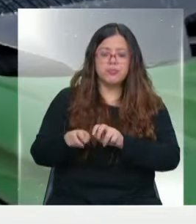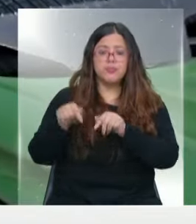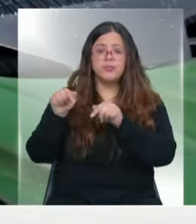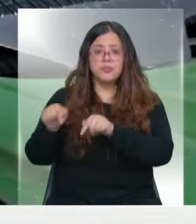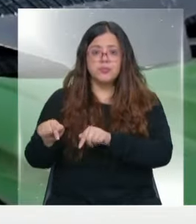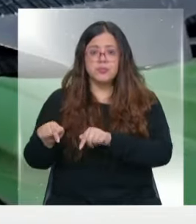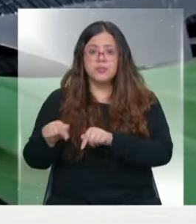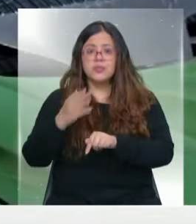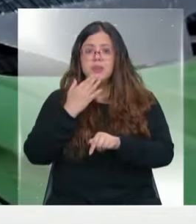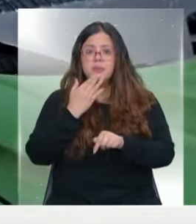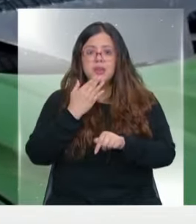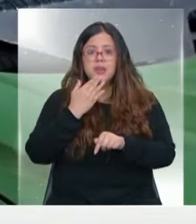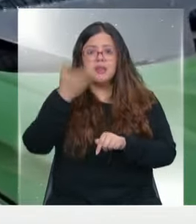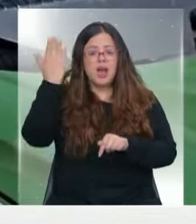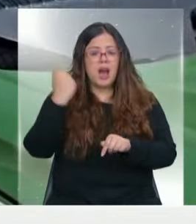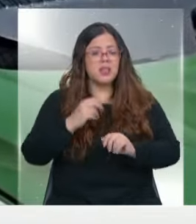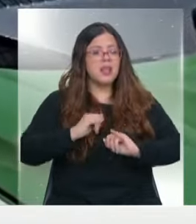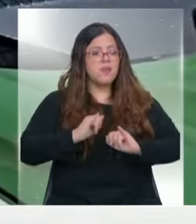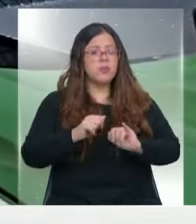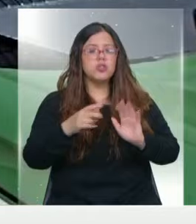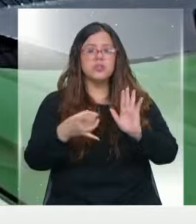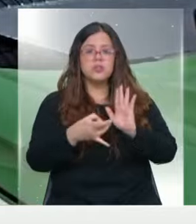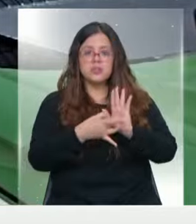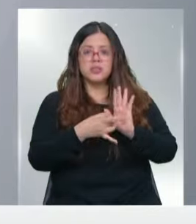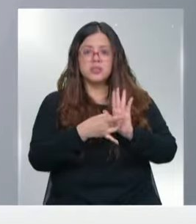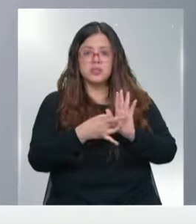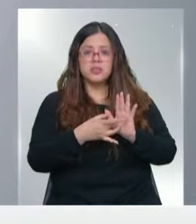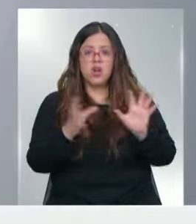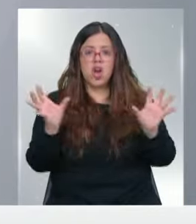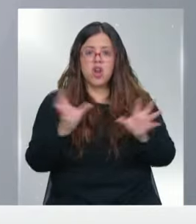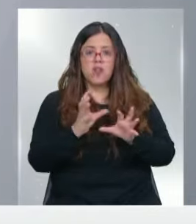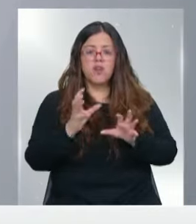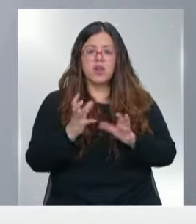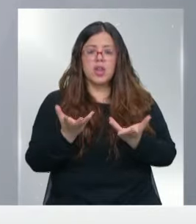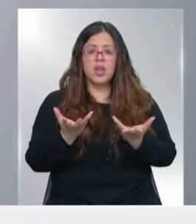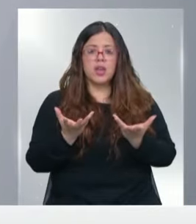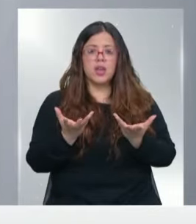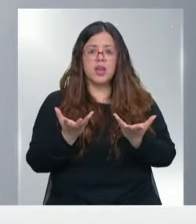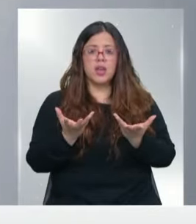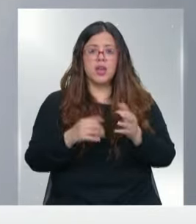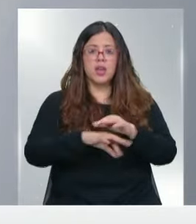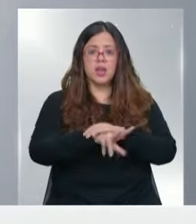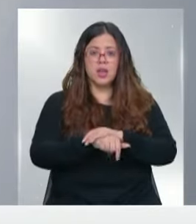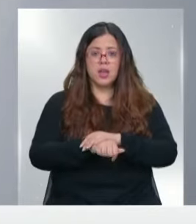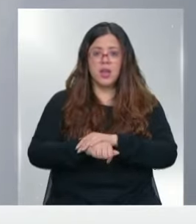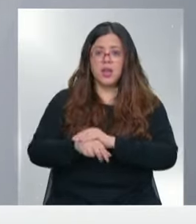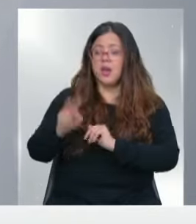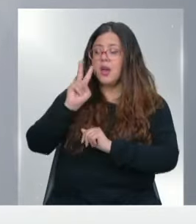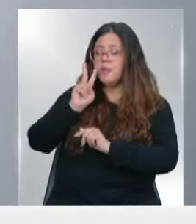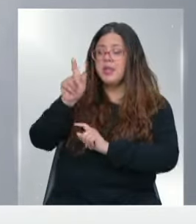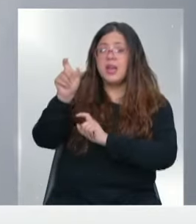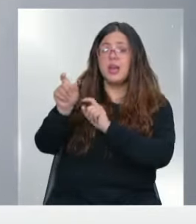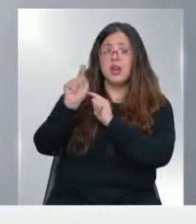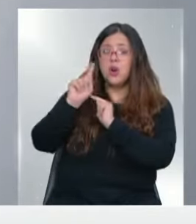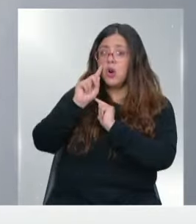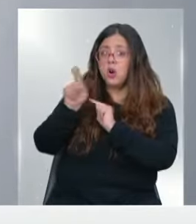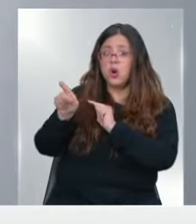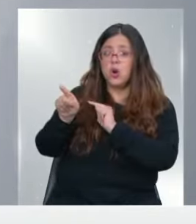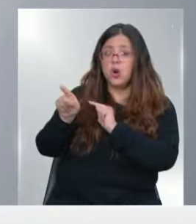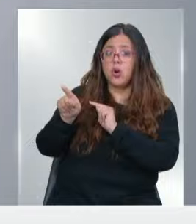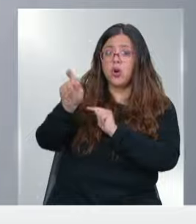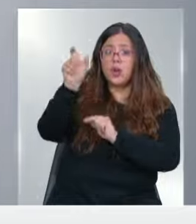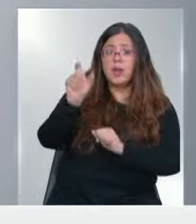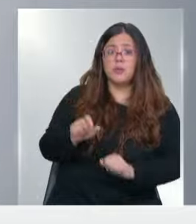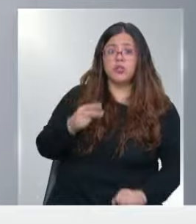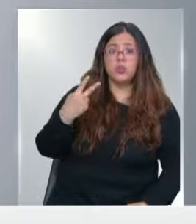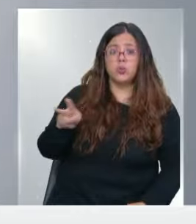manera mantenía un encargo vigente por el delito de robo con violencia. Y los que andaban robando de los videos, acá está el auto, cabrón. El hombre aquí era el dueño del